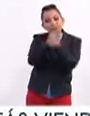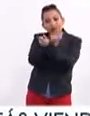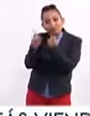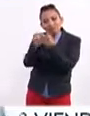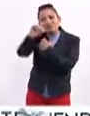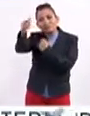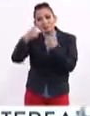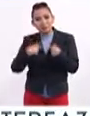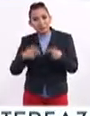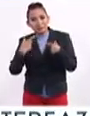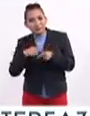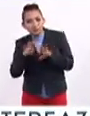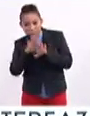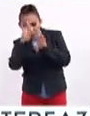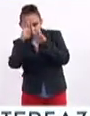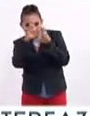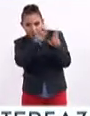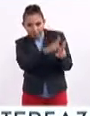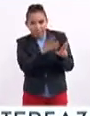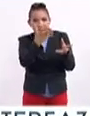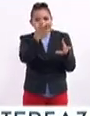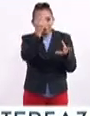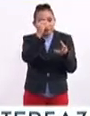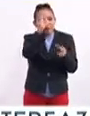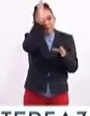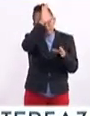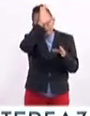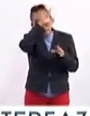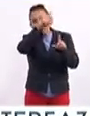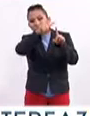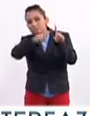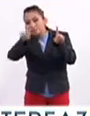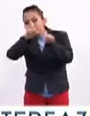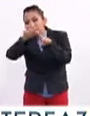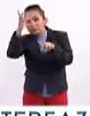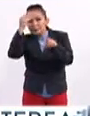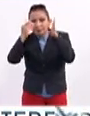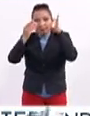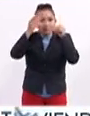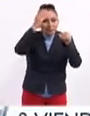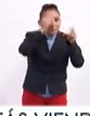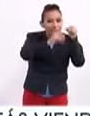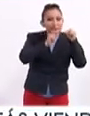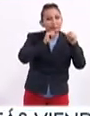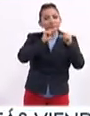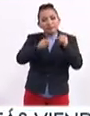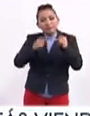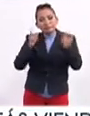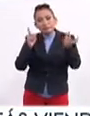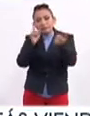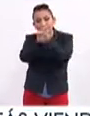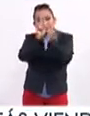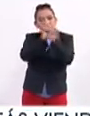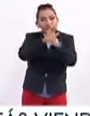con las demás personas, aprendes culturas, aprendes a relacionarte más. Y